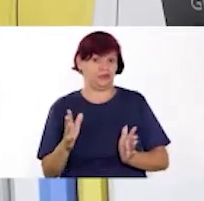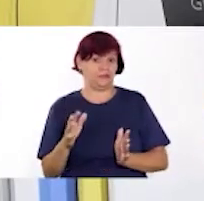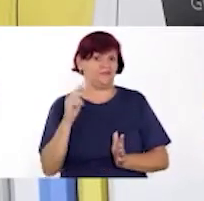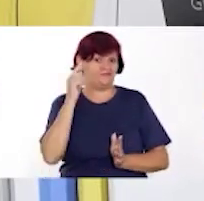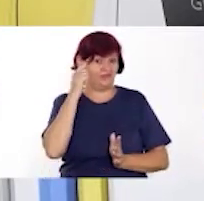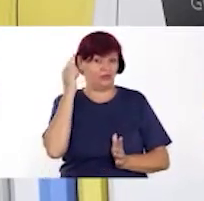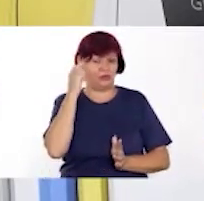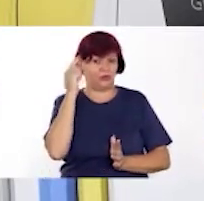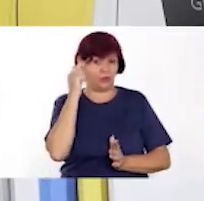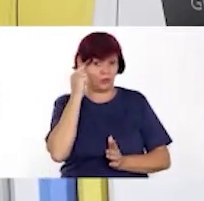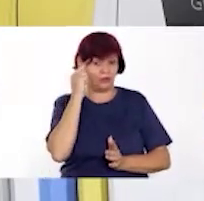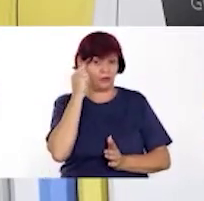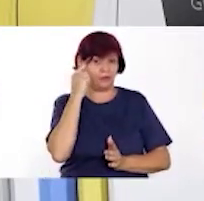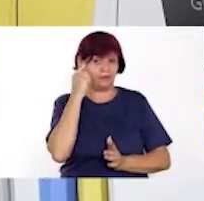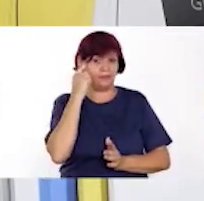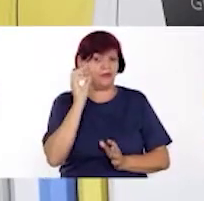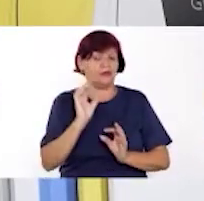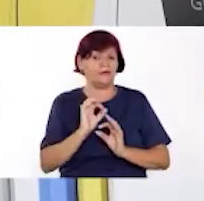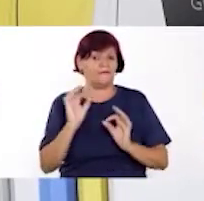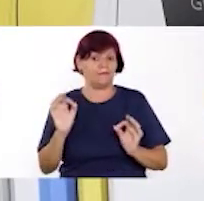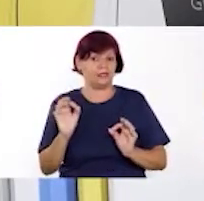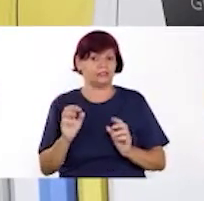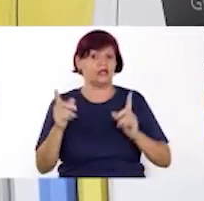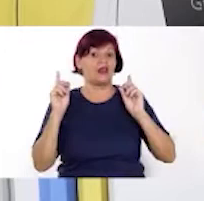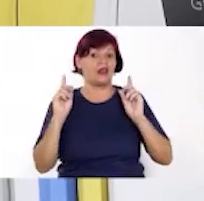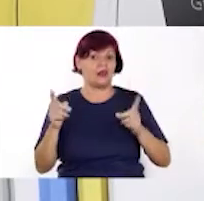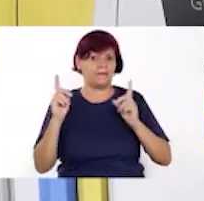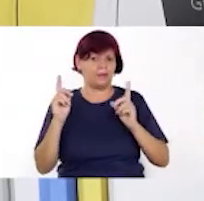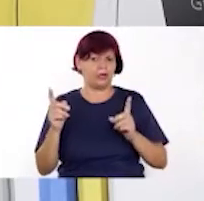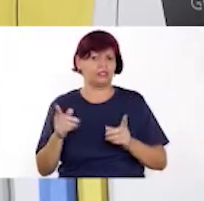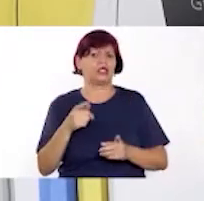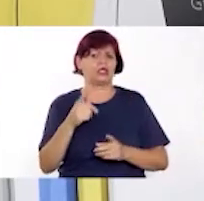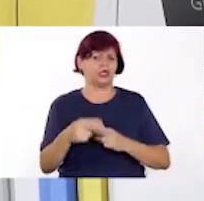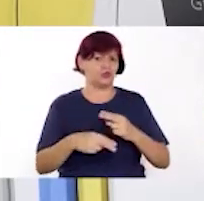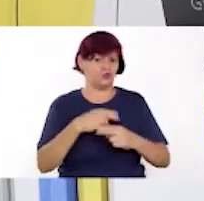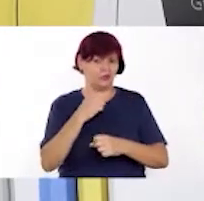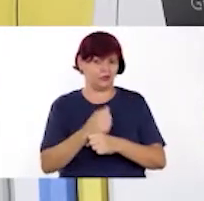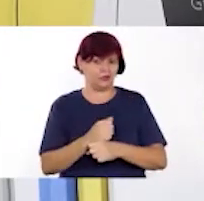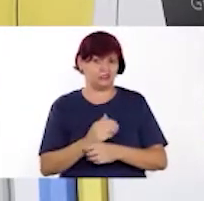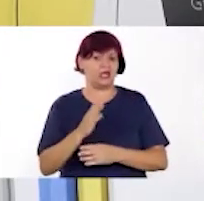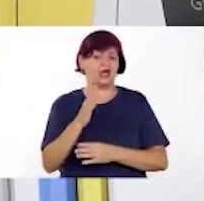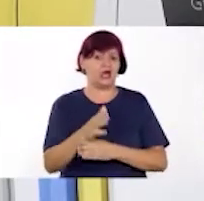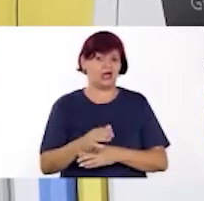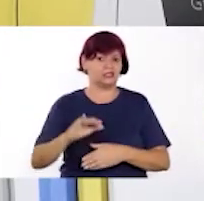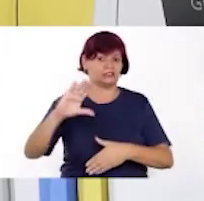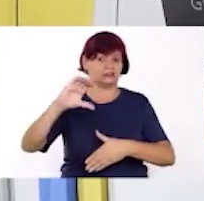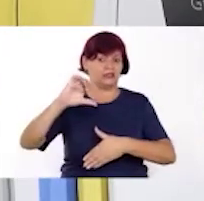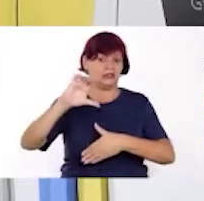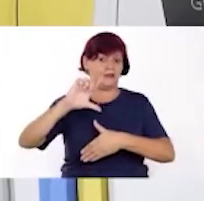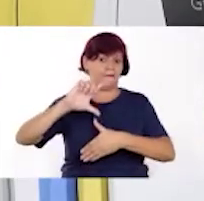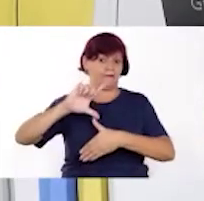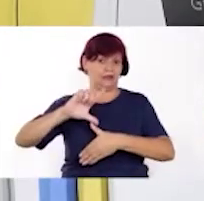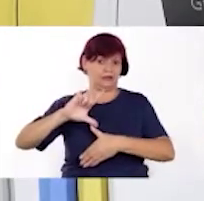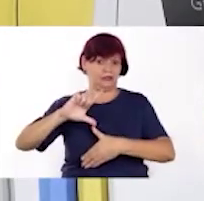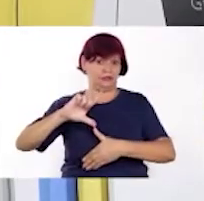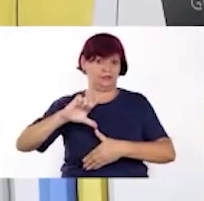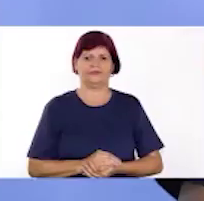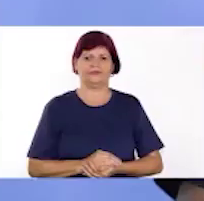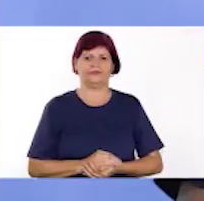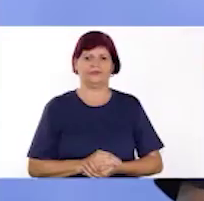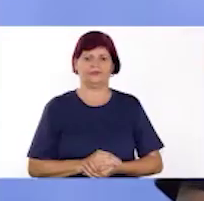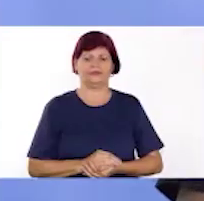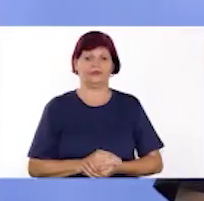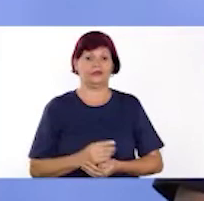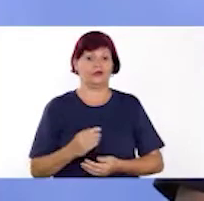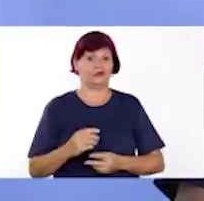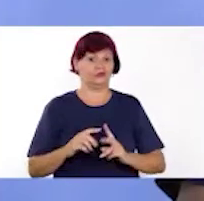en cuenta de forma muy especial la política que ellos van a desplegar hacia América Latina. Uno